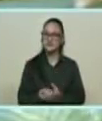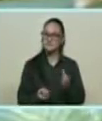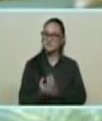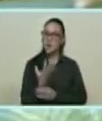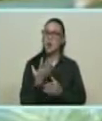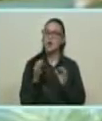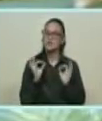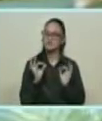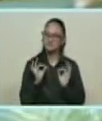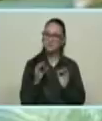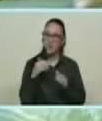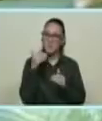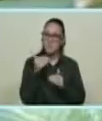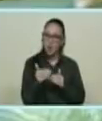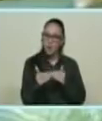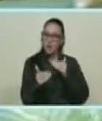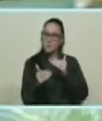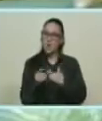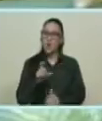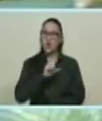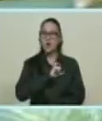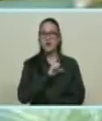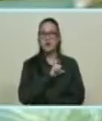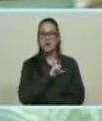Fuimos poco a poco desde enero.